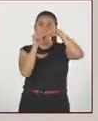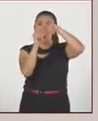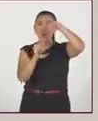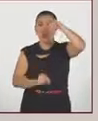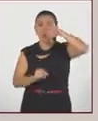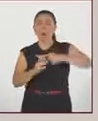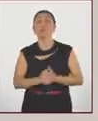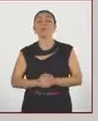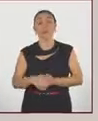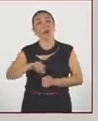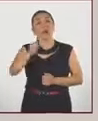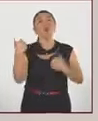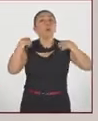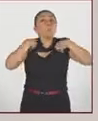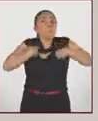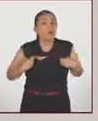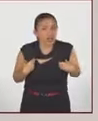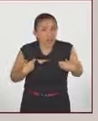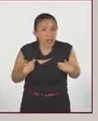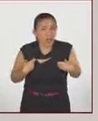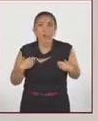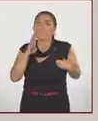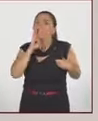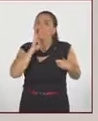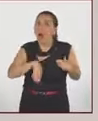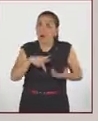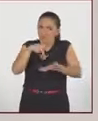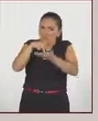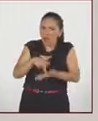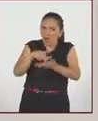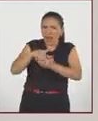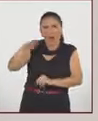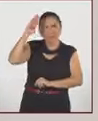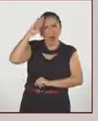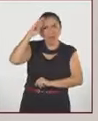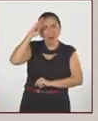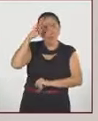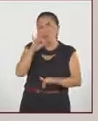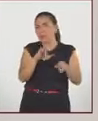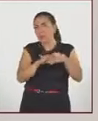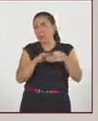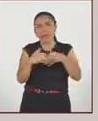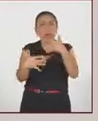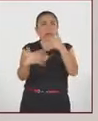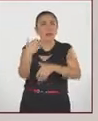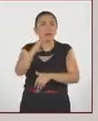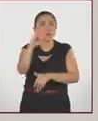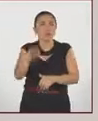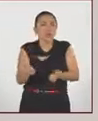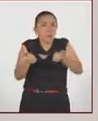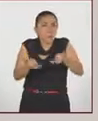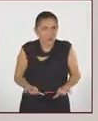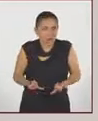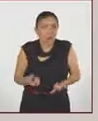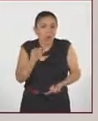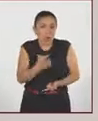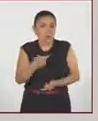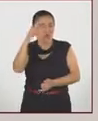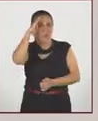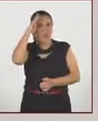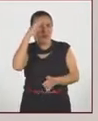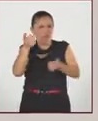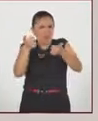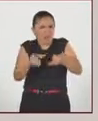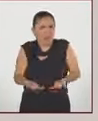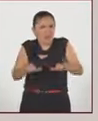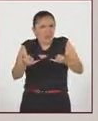de las mochilas pesadas, mal distribuidas, más allá del 15% del peso, es algo muy pesado para el